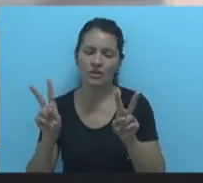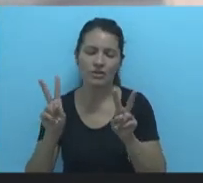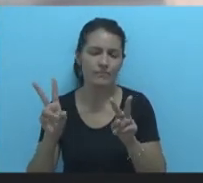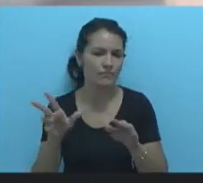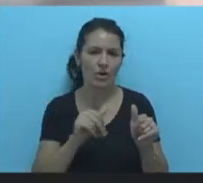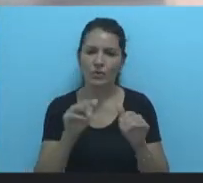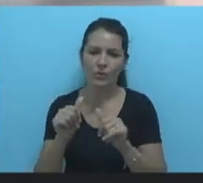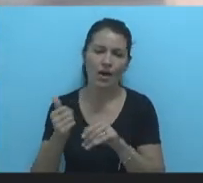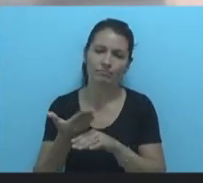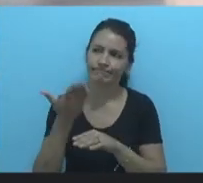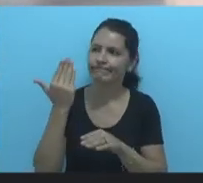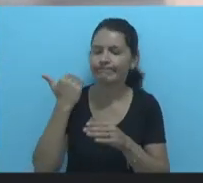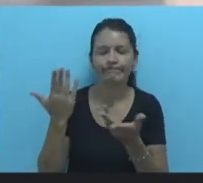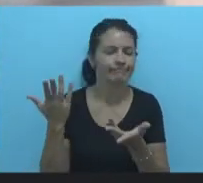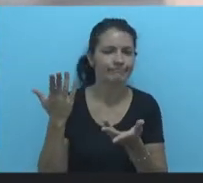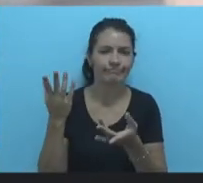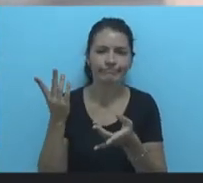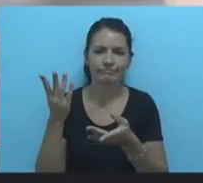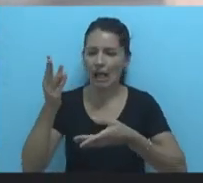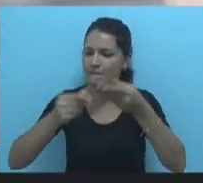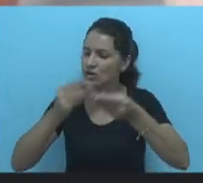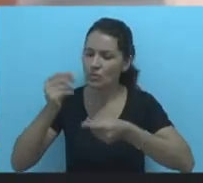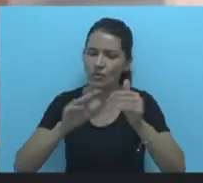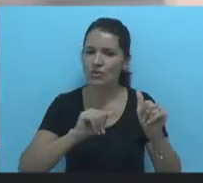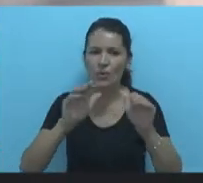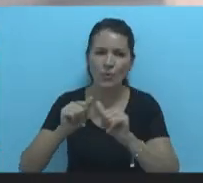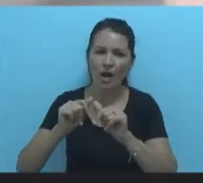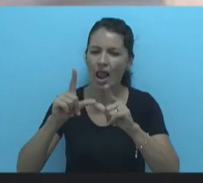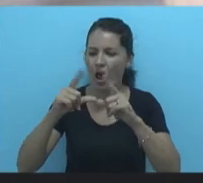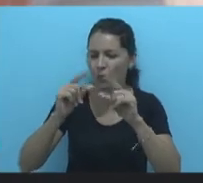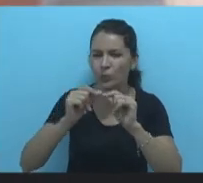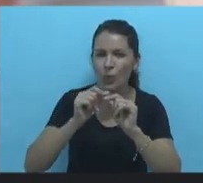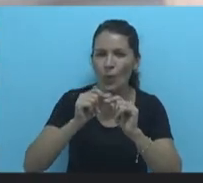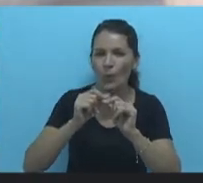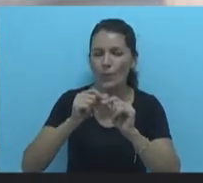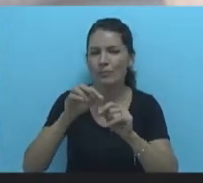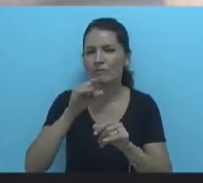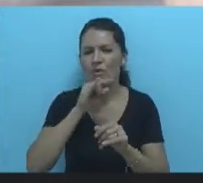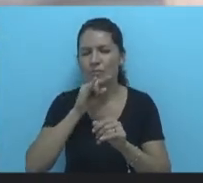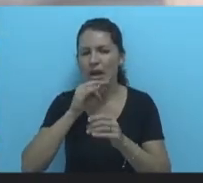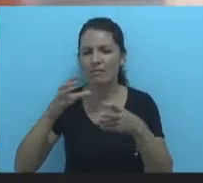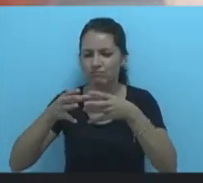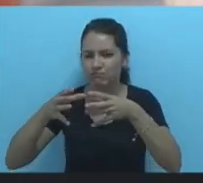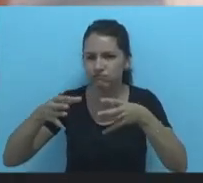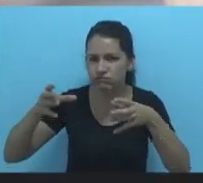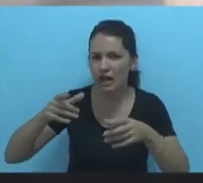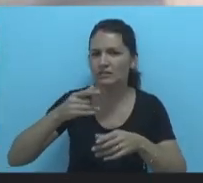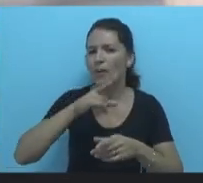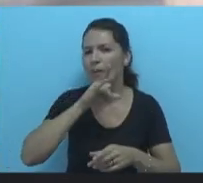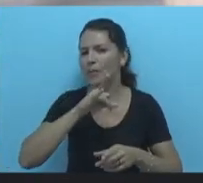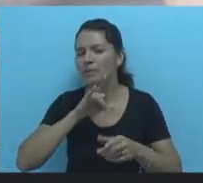los años que han gobernado y cómo han hecho. Entonces, falsean los datos de inflación, falsean el valor de la moneda, falsean los